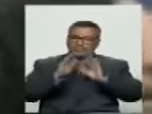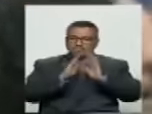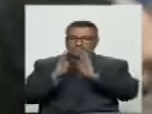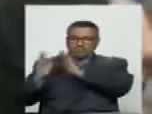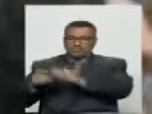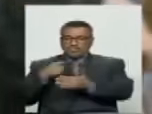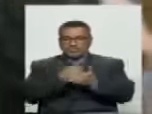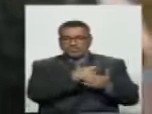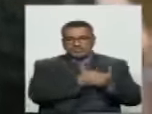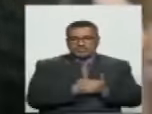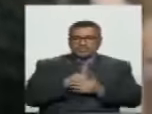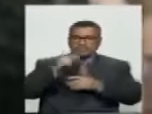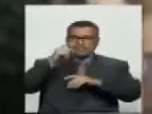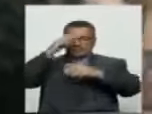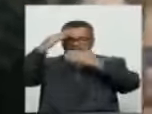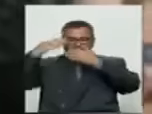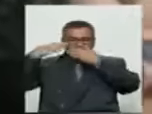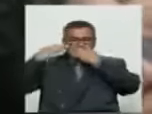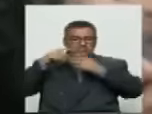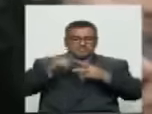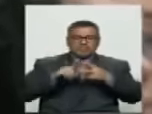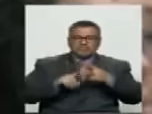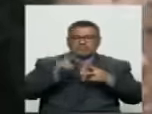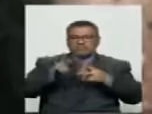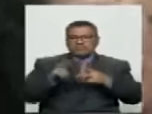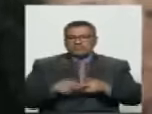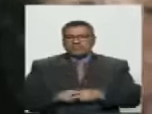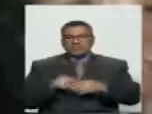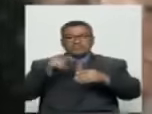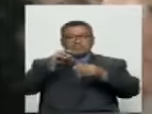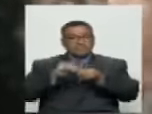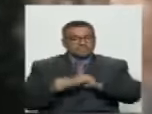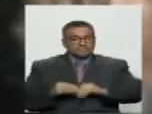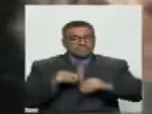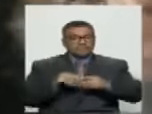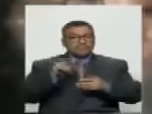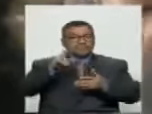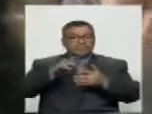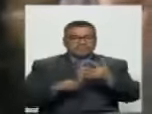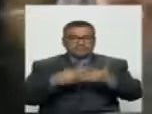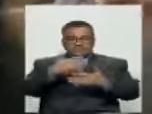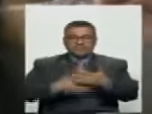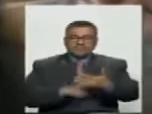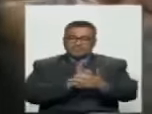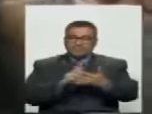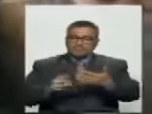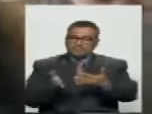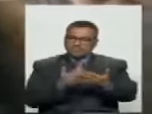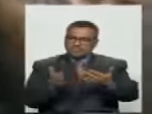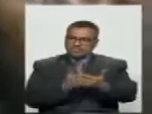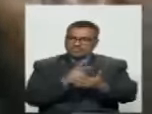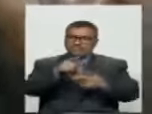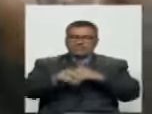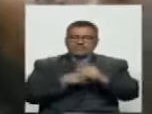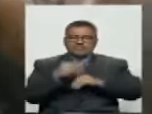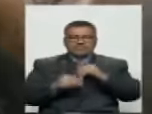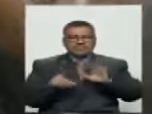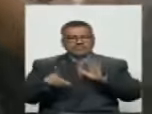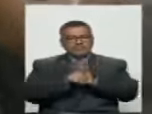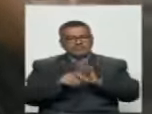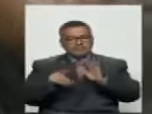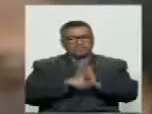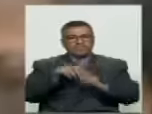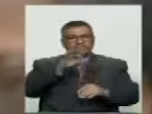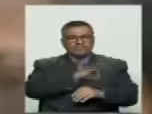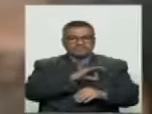el financiamiento al terrorismo. 2. Llevar y mantener actualizados los libros y registros de conformidad con la legislación civil